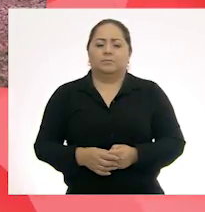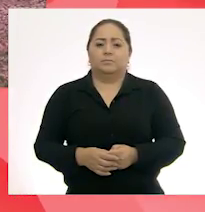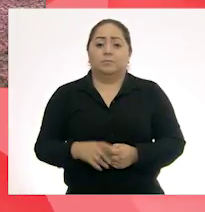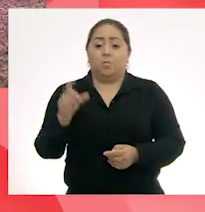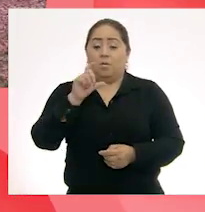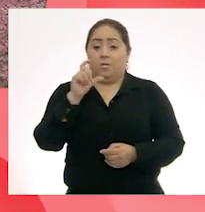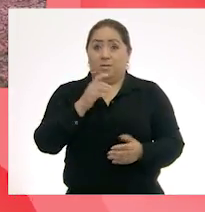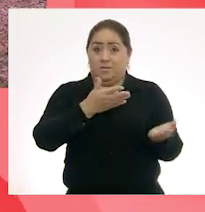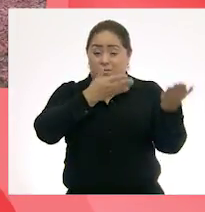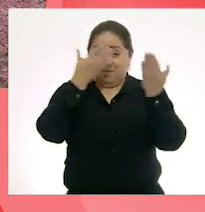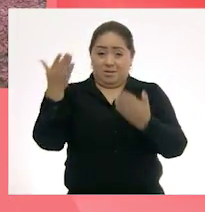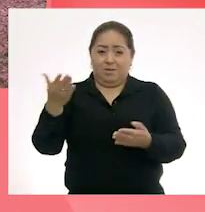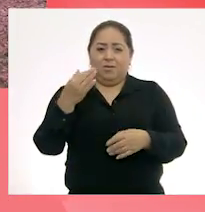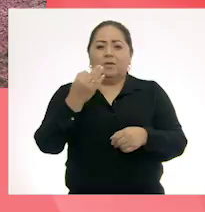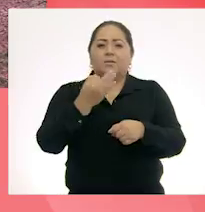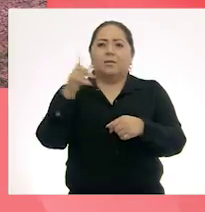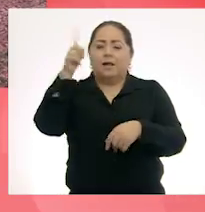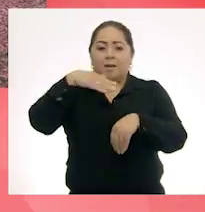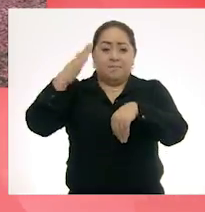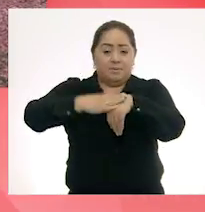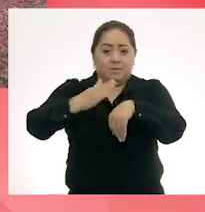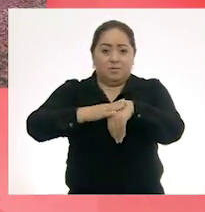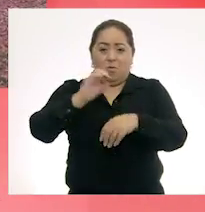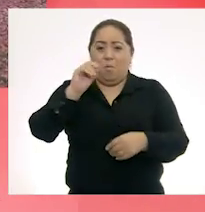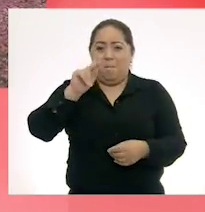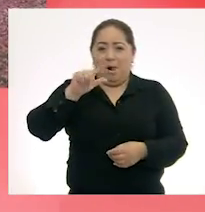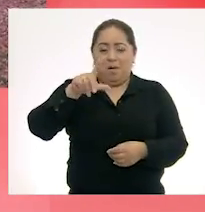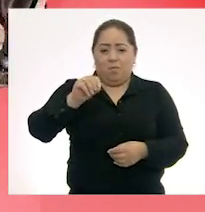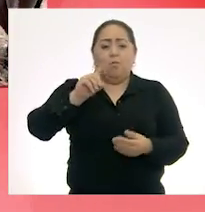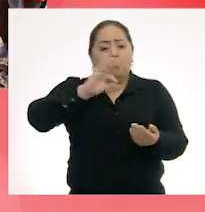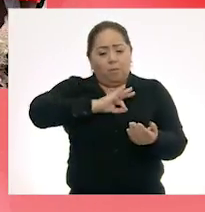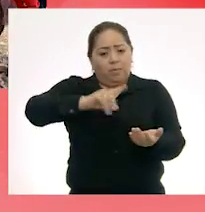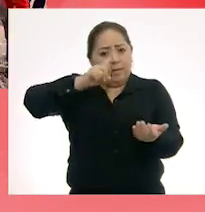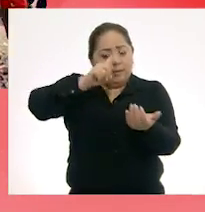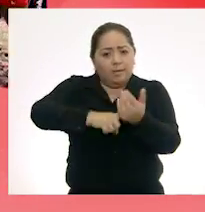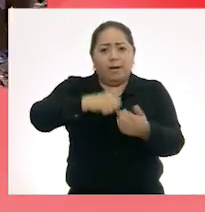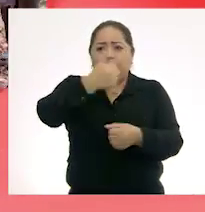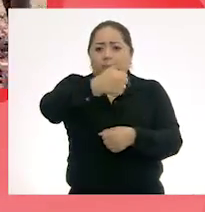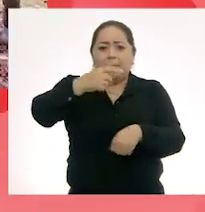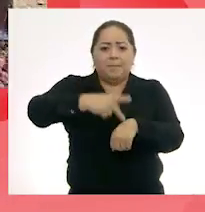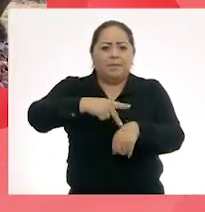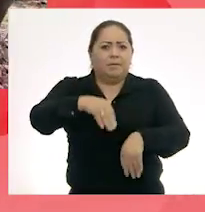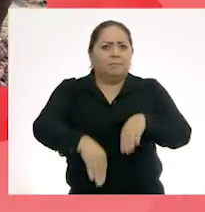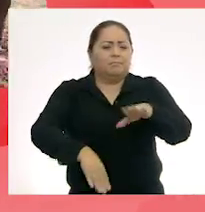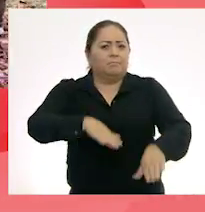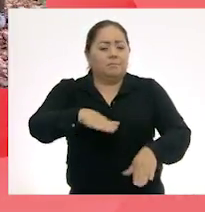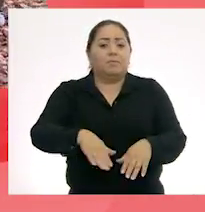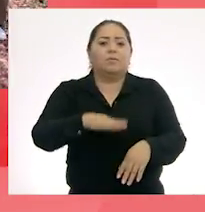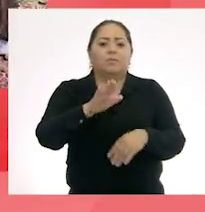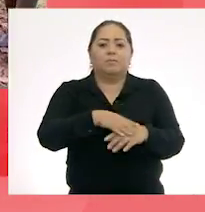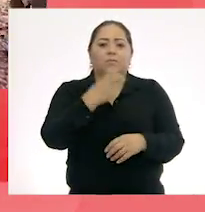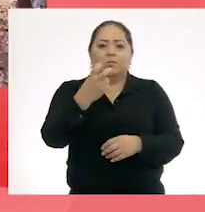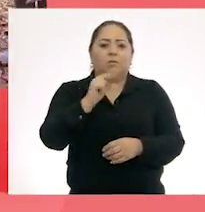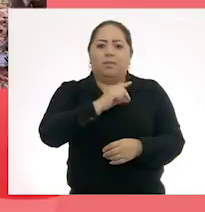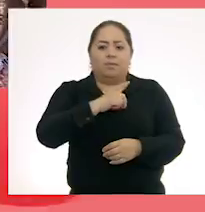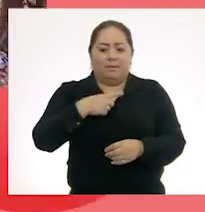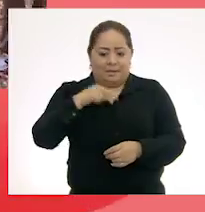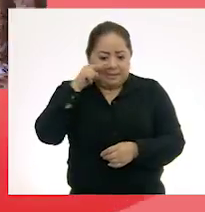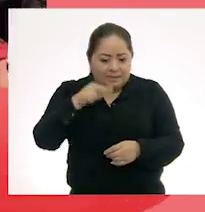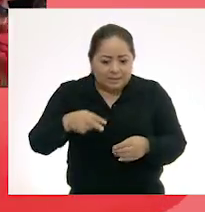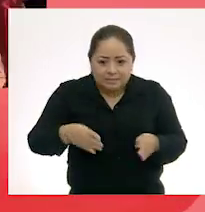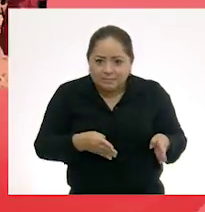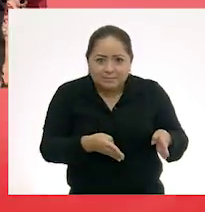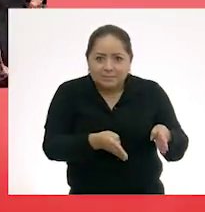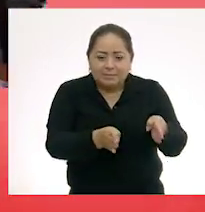Al llegar, los guías nos advirtieron que los ópalos pueden estar dentro de cada piedra que pisemos, así que no debíamos perder de vista el